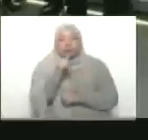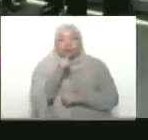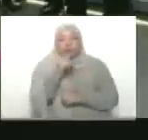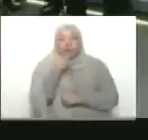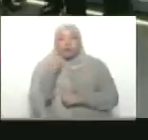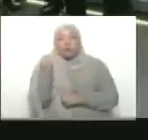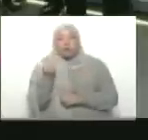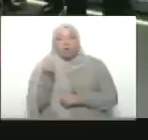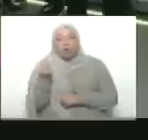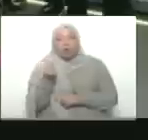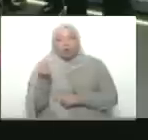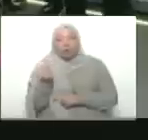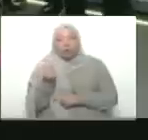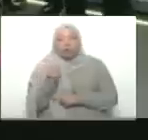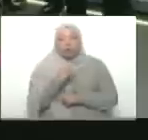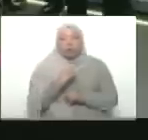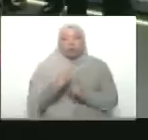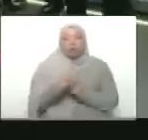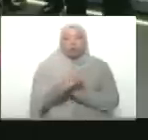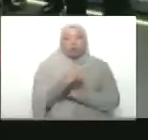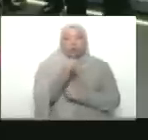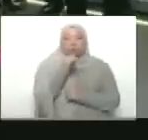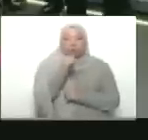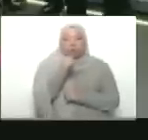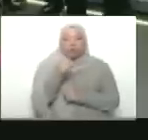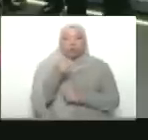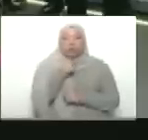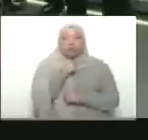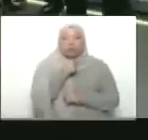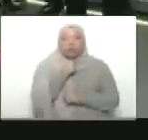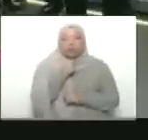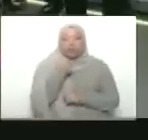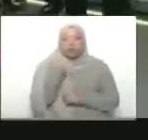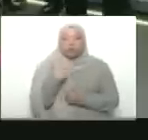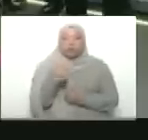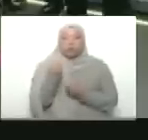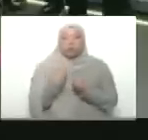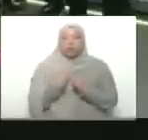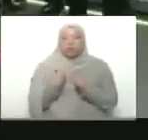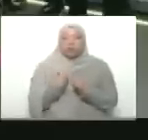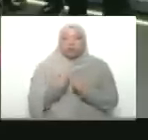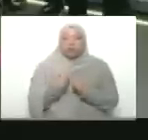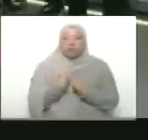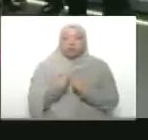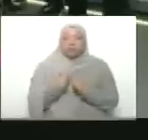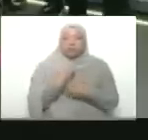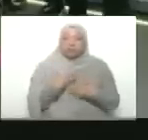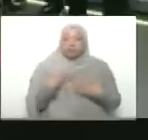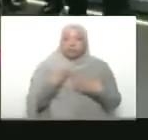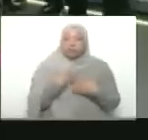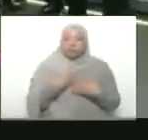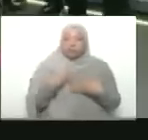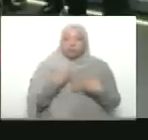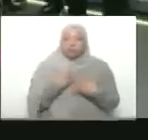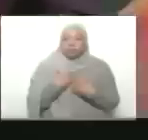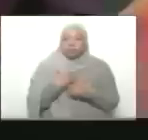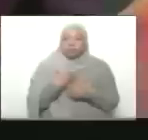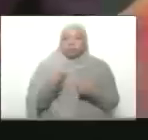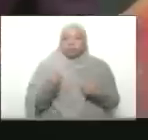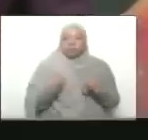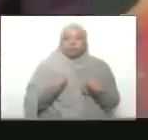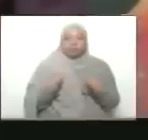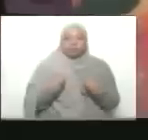juventud para la cultura para el disfrute para la vida en bienestar para el vivir